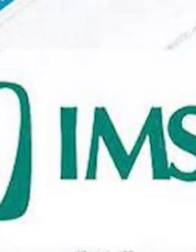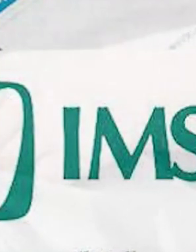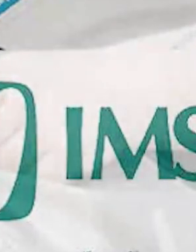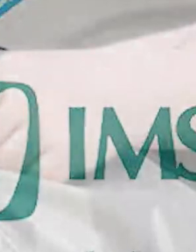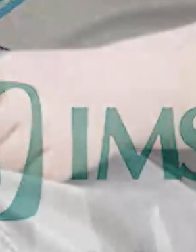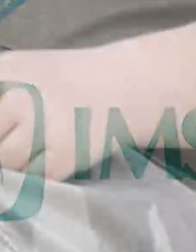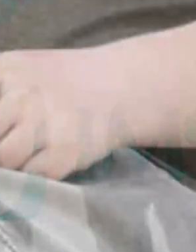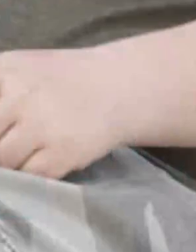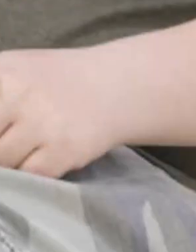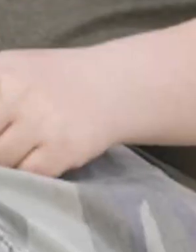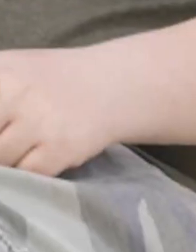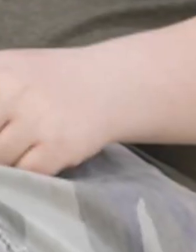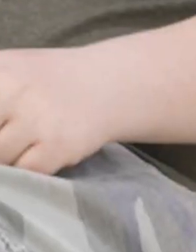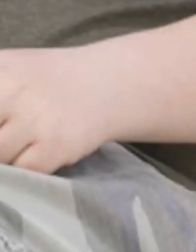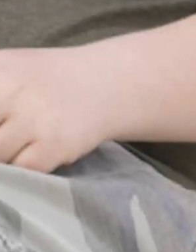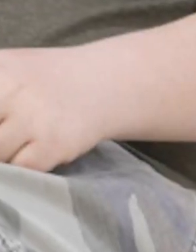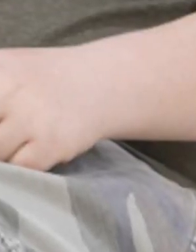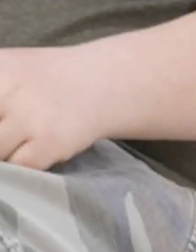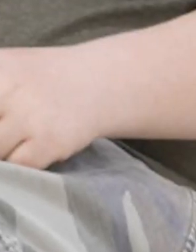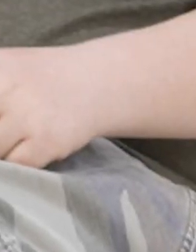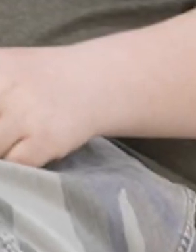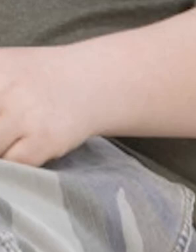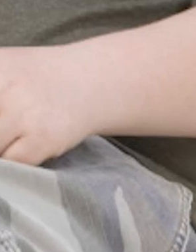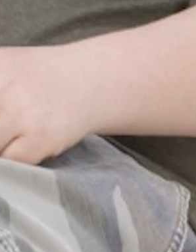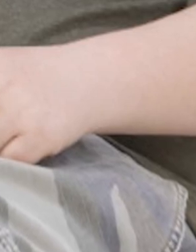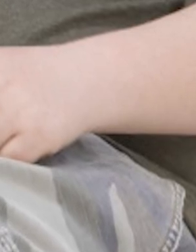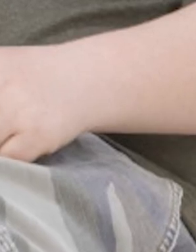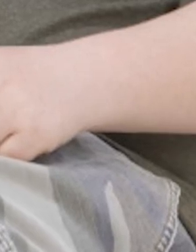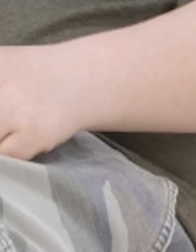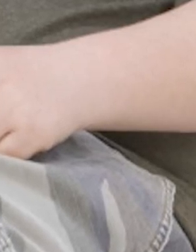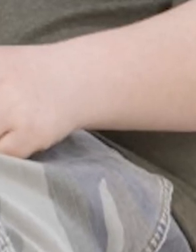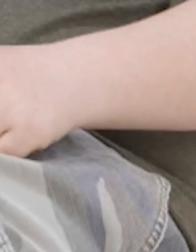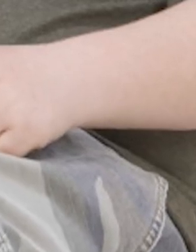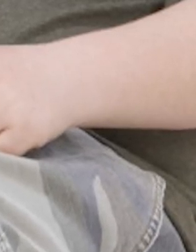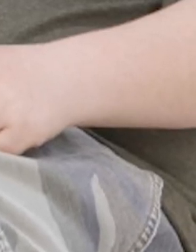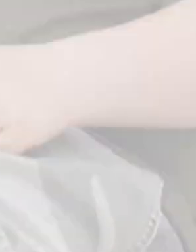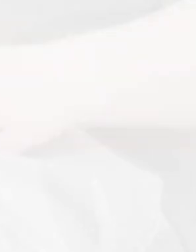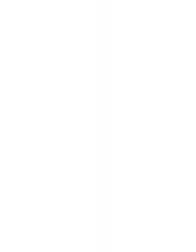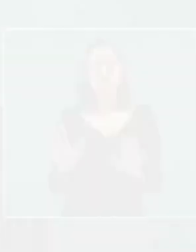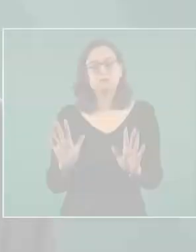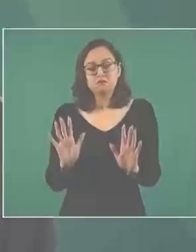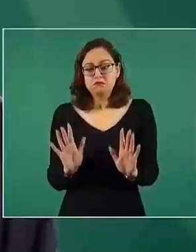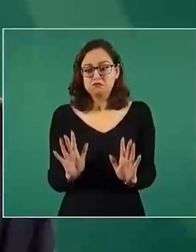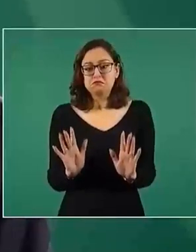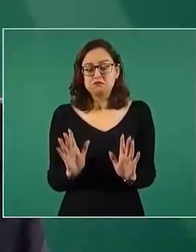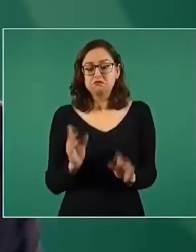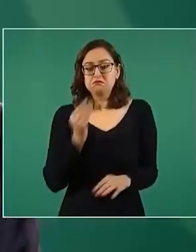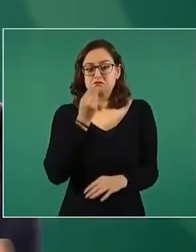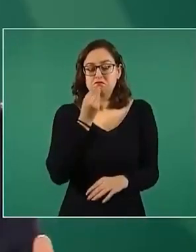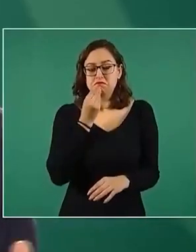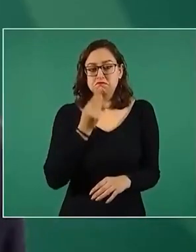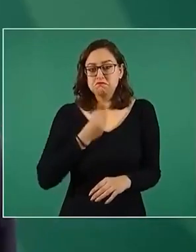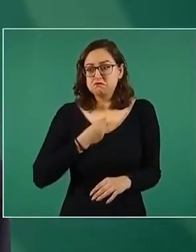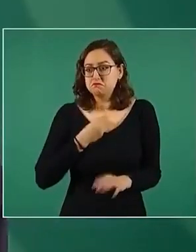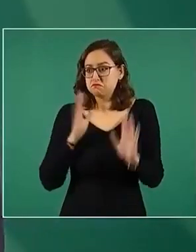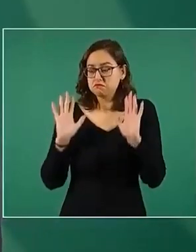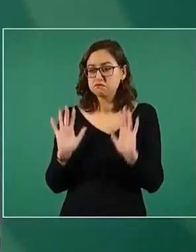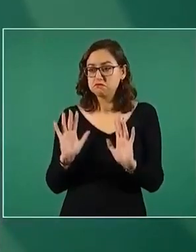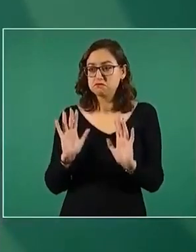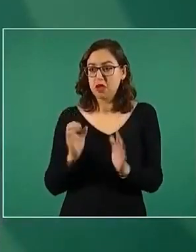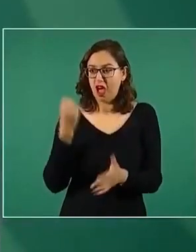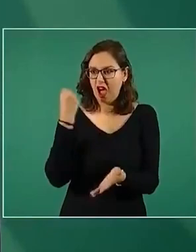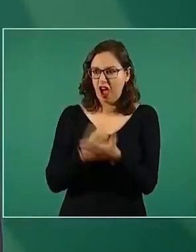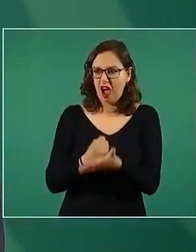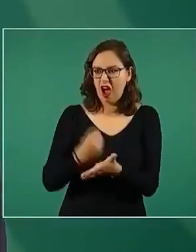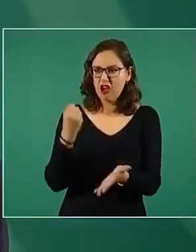esta pandemia, en promedio los mexicanos aumentaron hasta 4 kilos. Hay que cuidar la alimentación. Y en la mañanera, el presidente